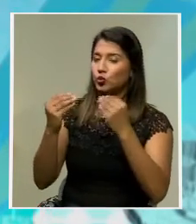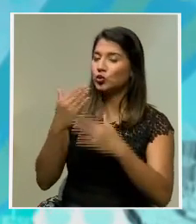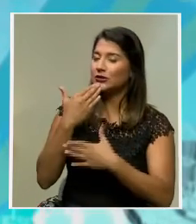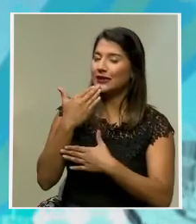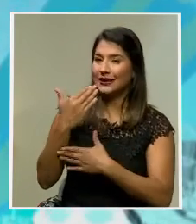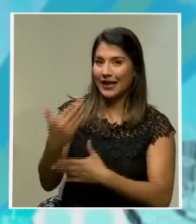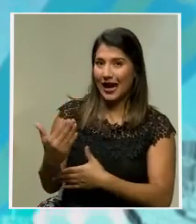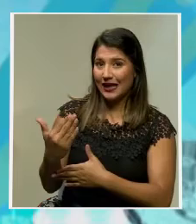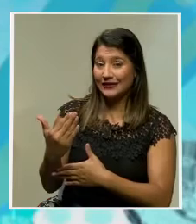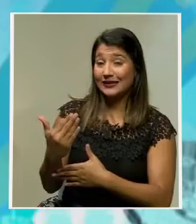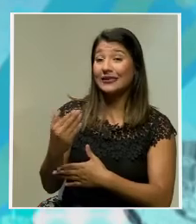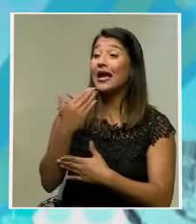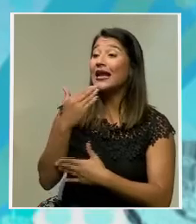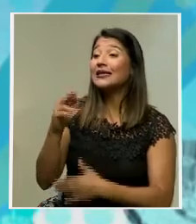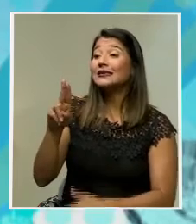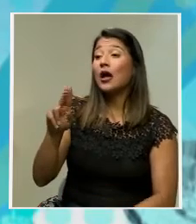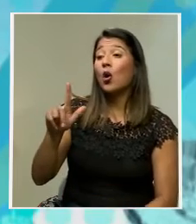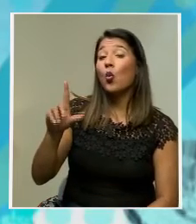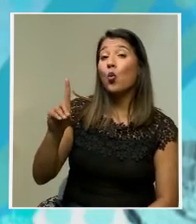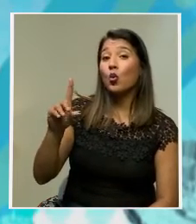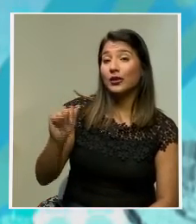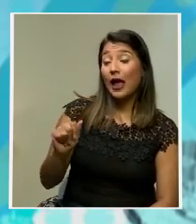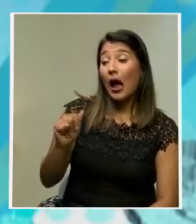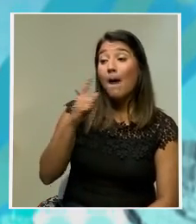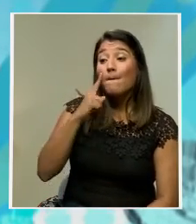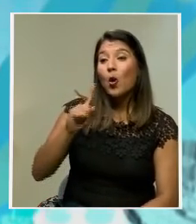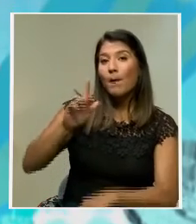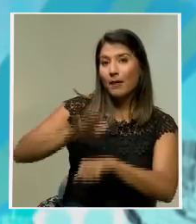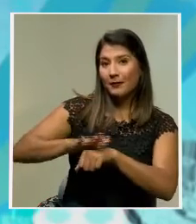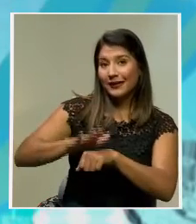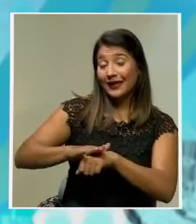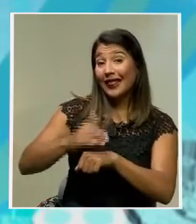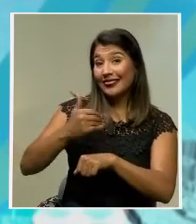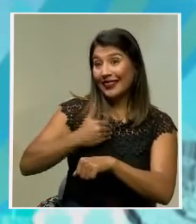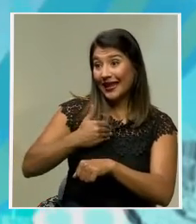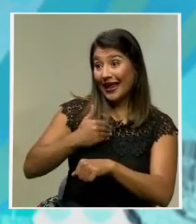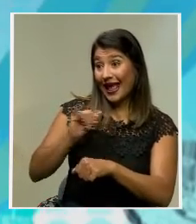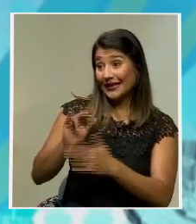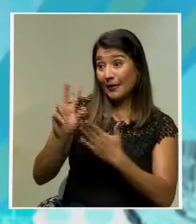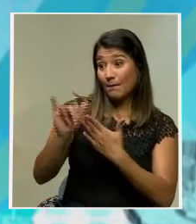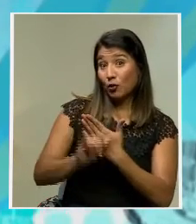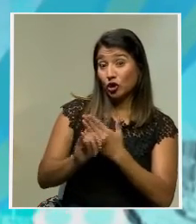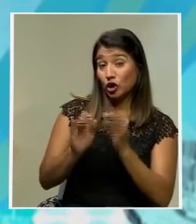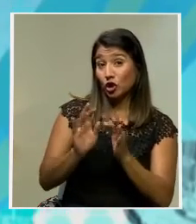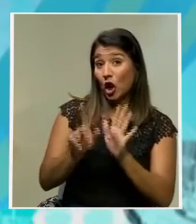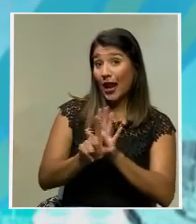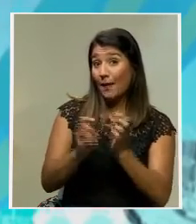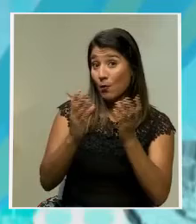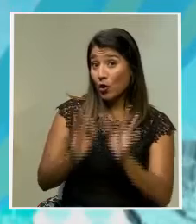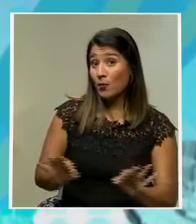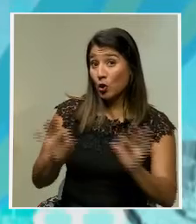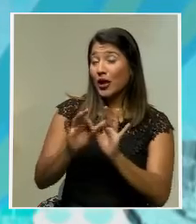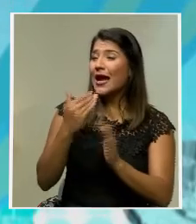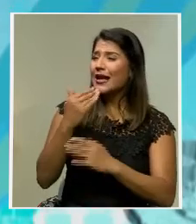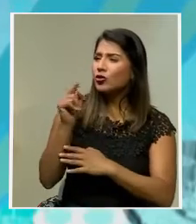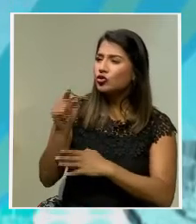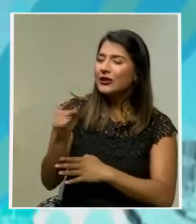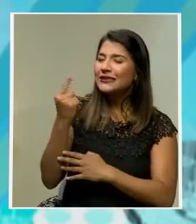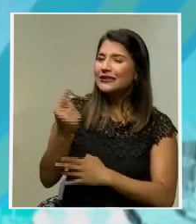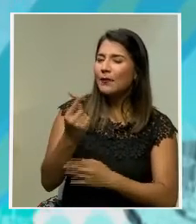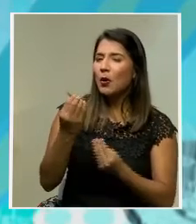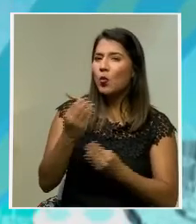muchísimas gracias a Hulda muy particularmente por permitirnos tener este importante proyecto de ley, y muchas gracias a usted, don Ernesto, siempre con esa